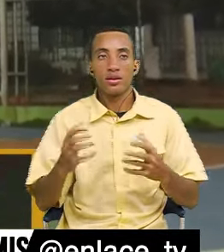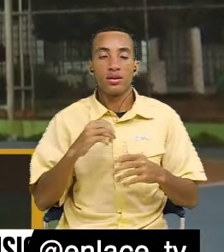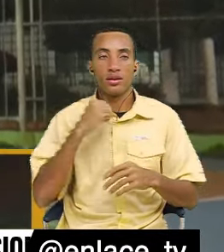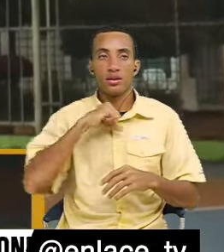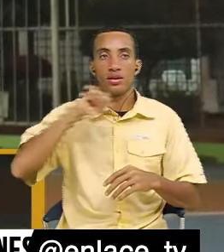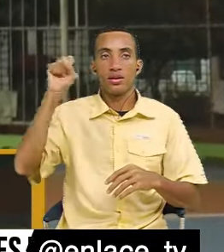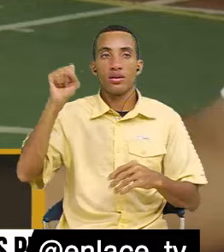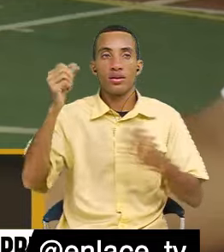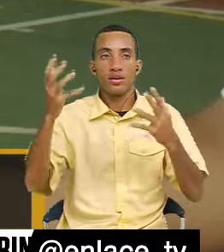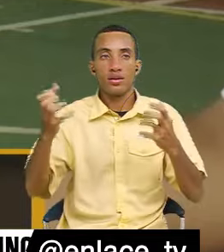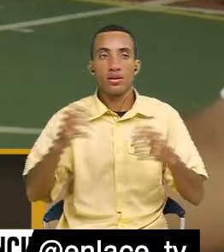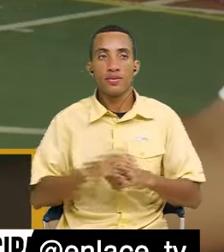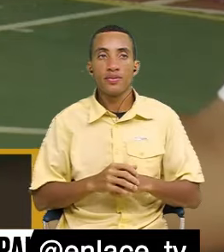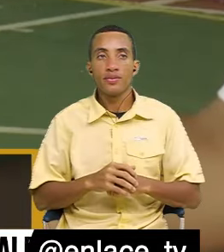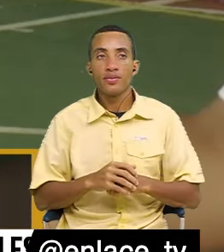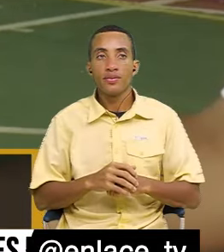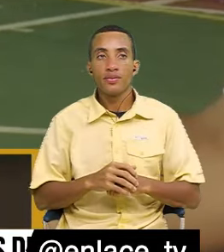el partido